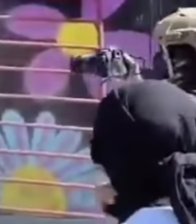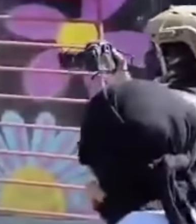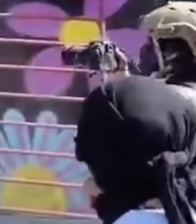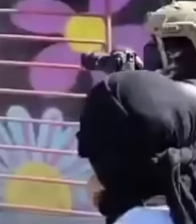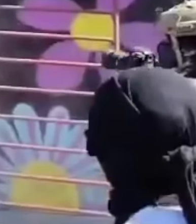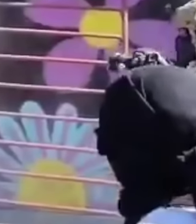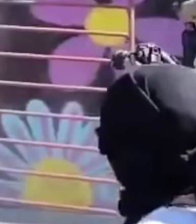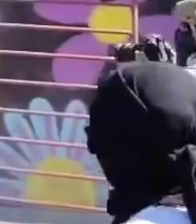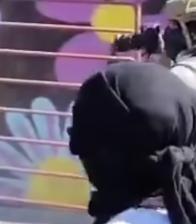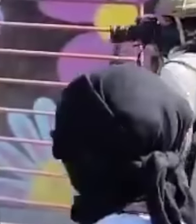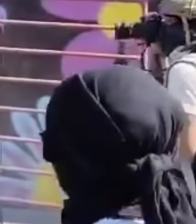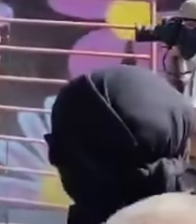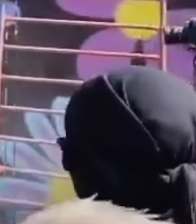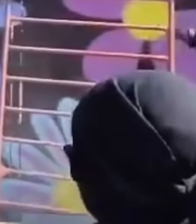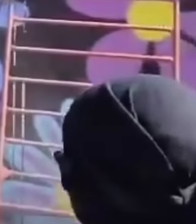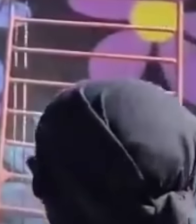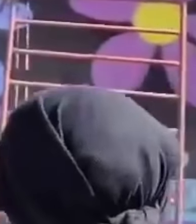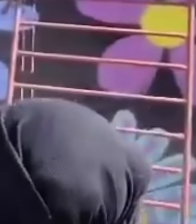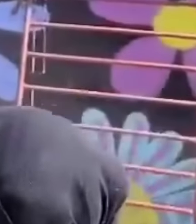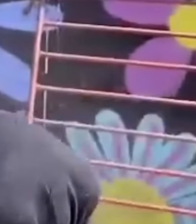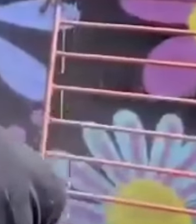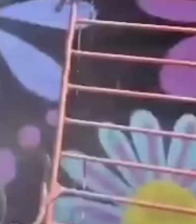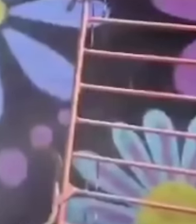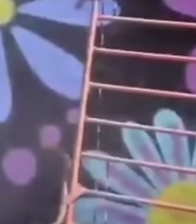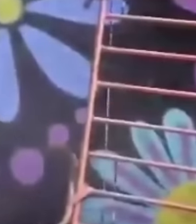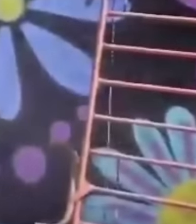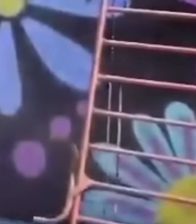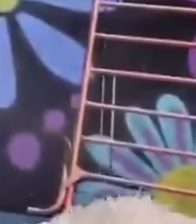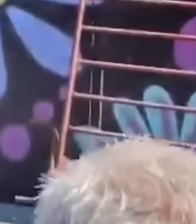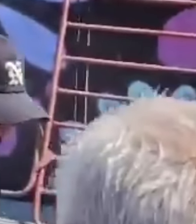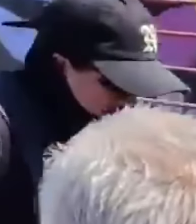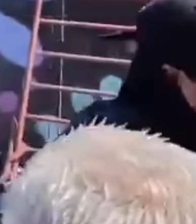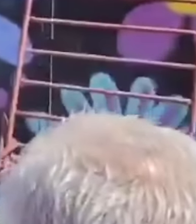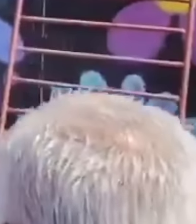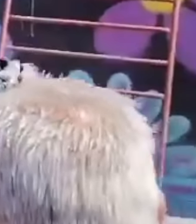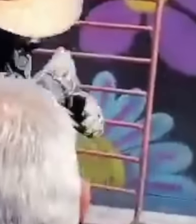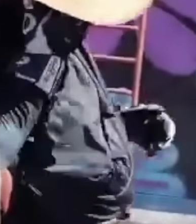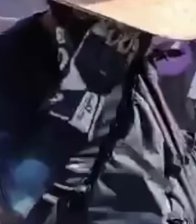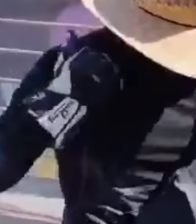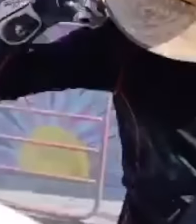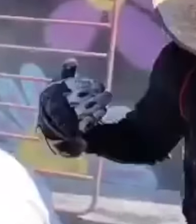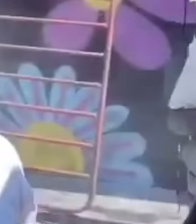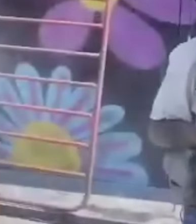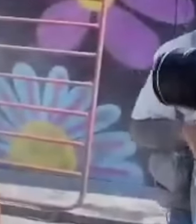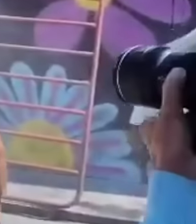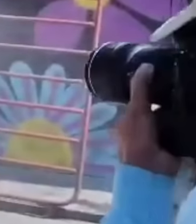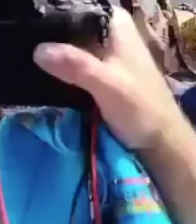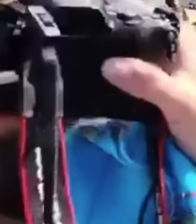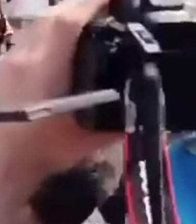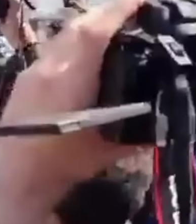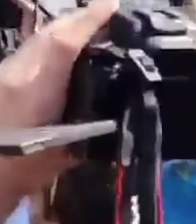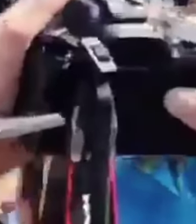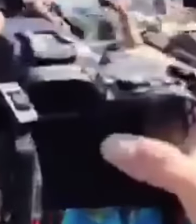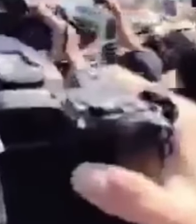siempre, los que participaron en las marchas de la Marea Rosa durante la campaña de 2024, y que el grupo violento tenía